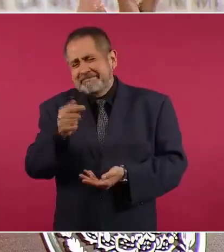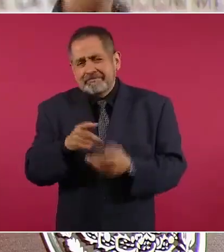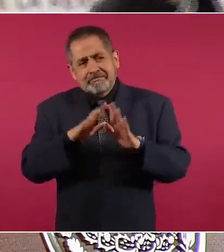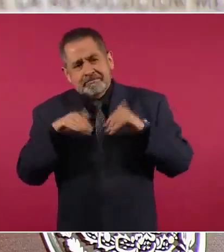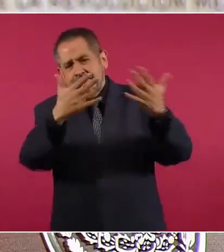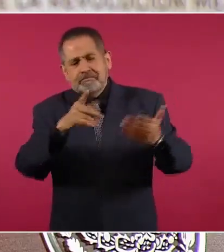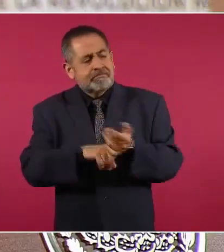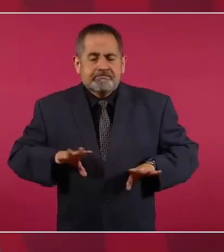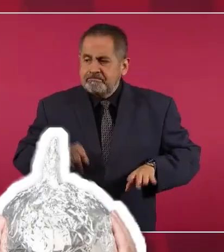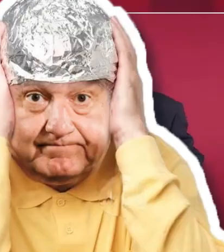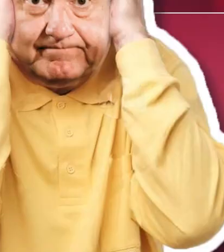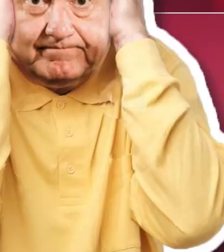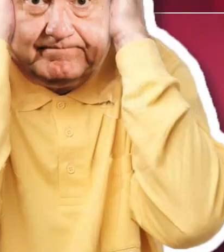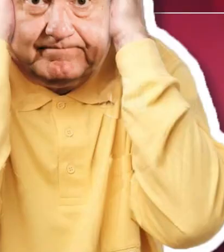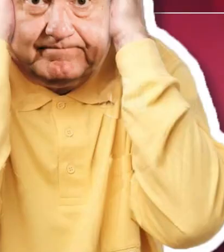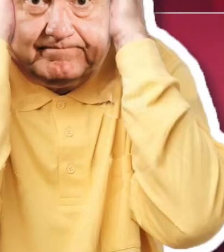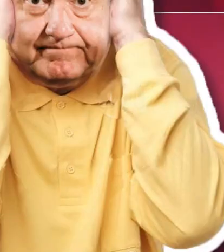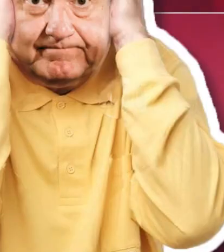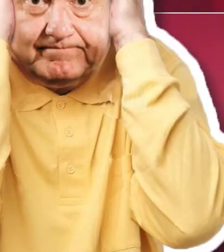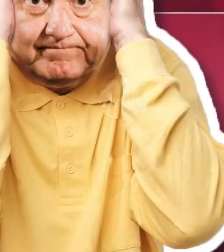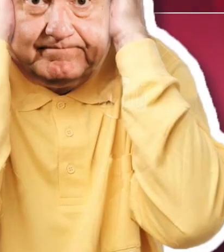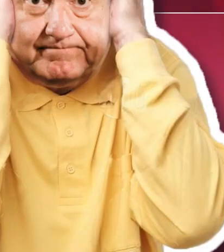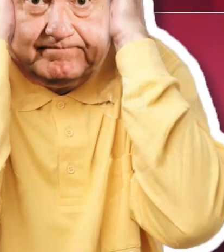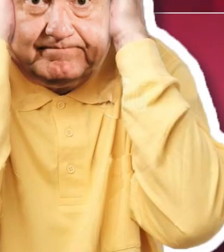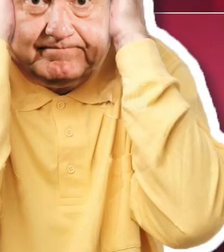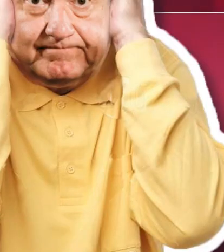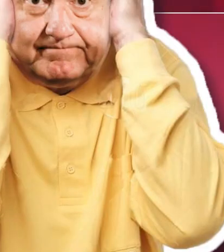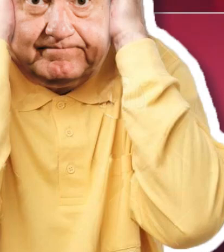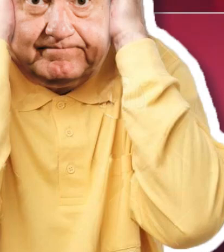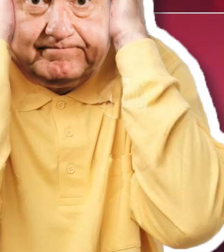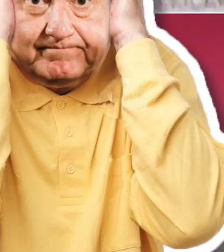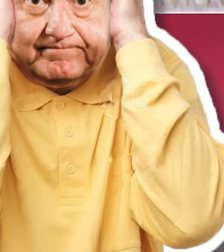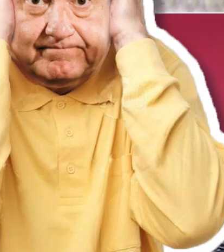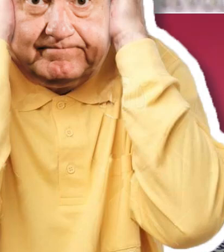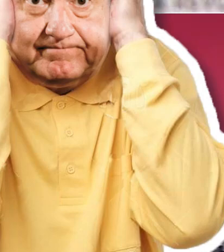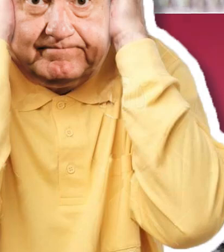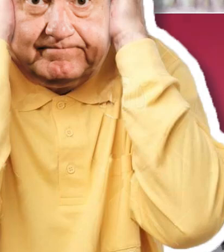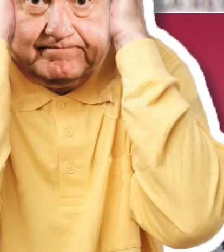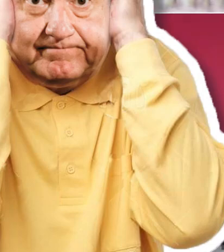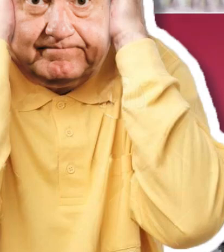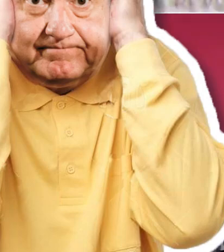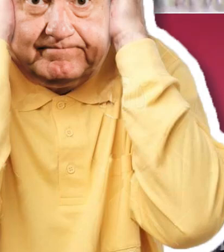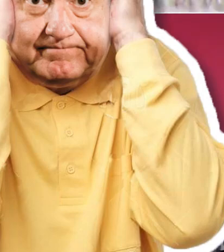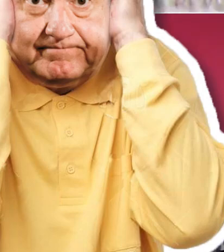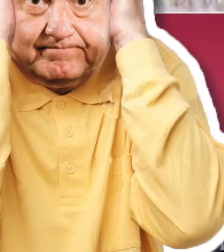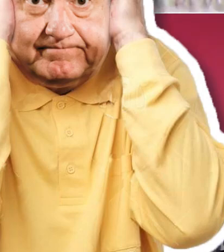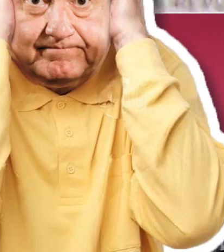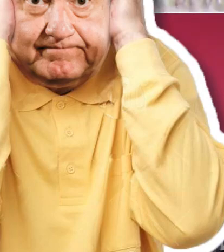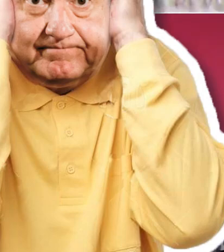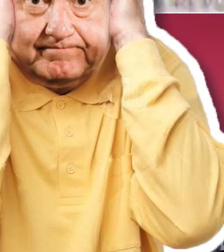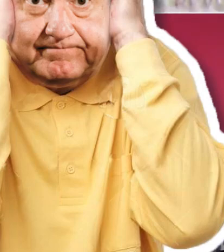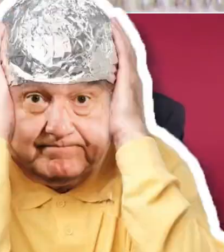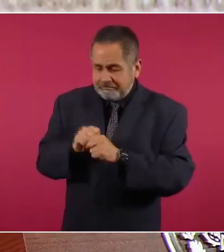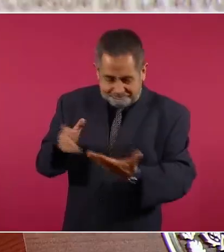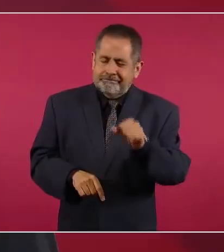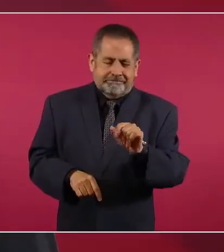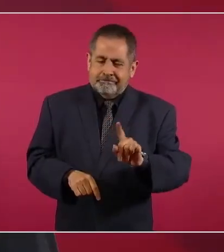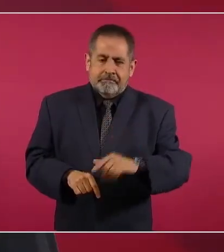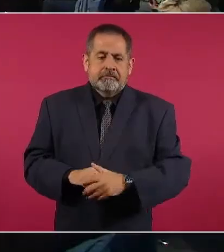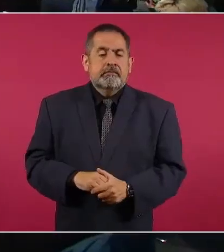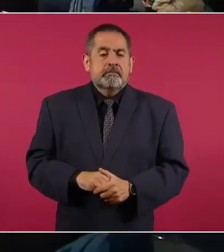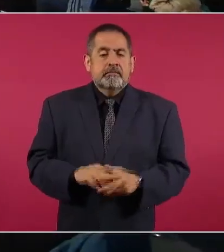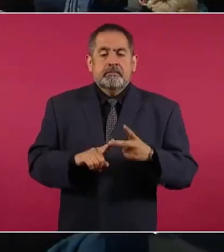son intereses propuestos a nosotros que quisieran tener pruebas para afectarnos